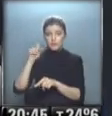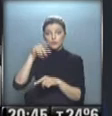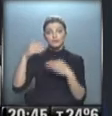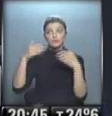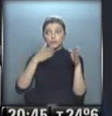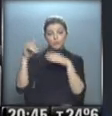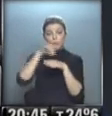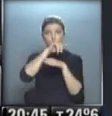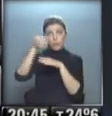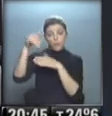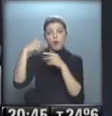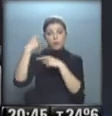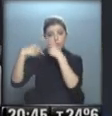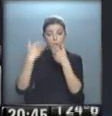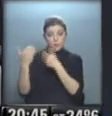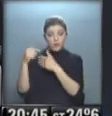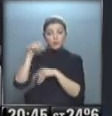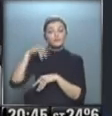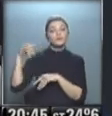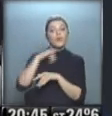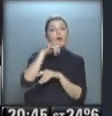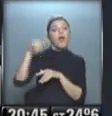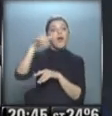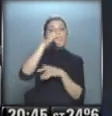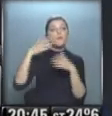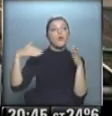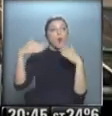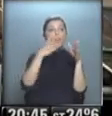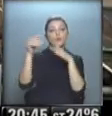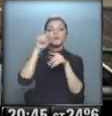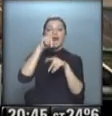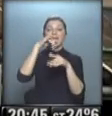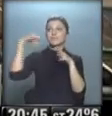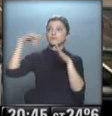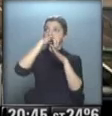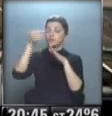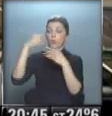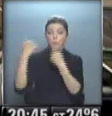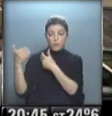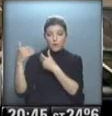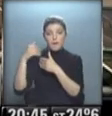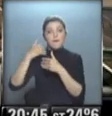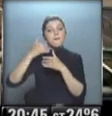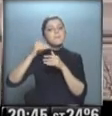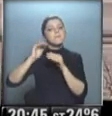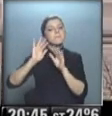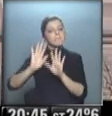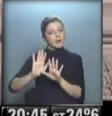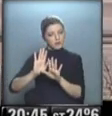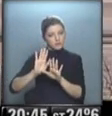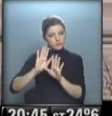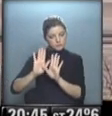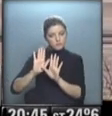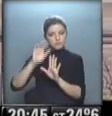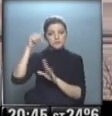rutas, sus aeronaves ni sus restantes espacios comerciales y operativos. Sin embargo, Cueto sostuvo